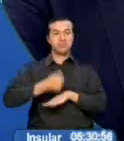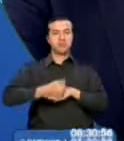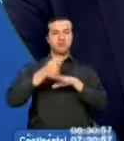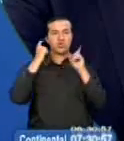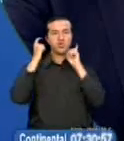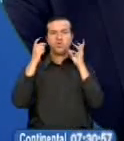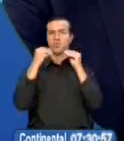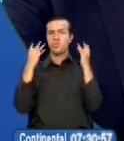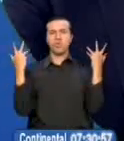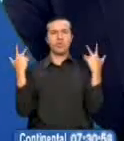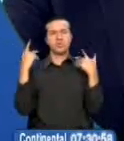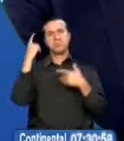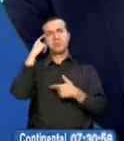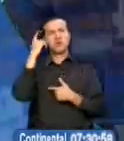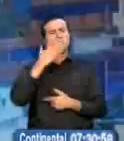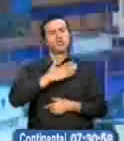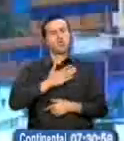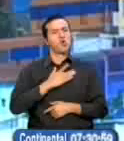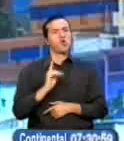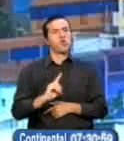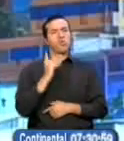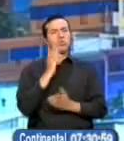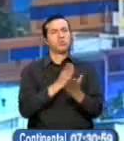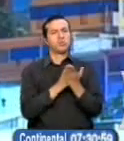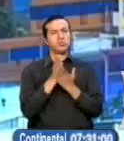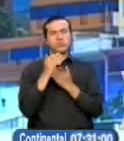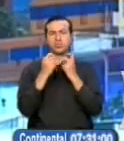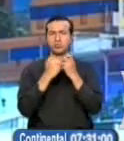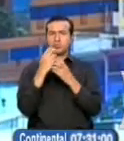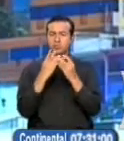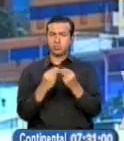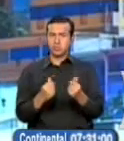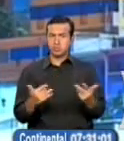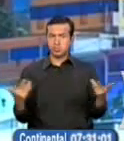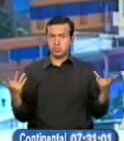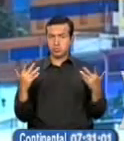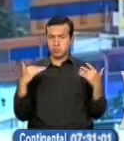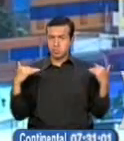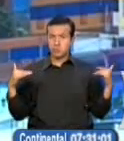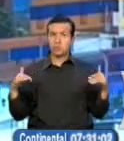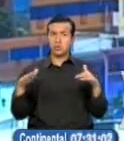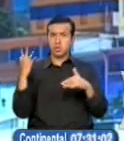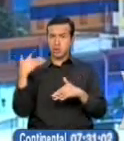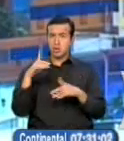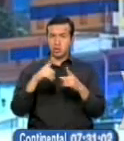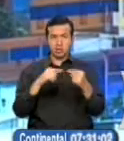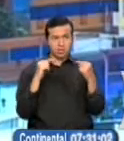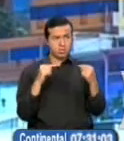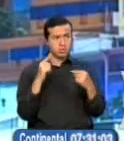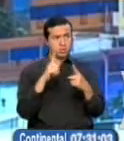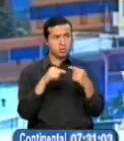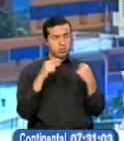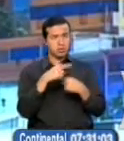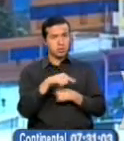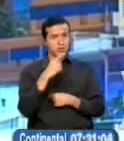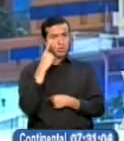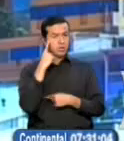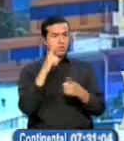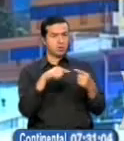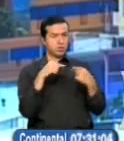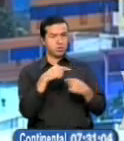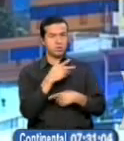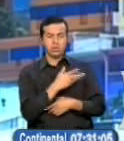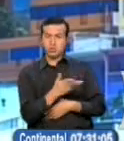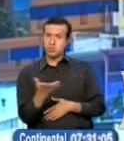abusado del mismo y han creído que ellos son la única vía para solucionar los problemas del país, y han visto en la oposición a sus enemigos,